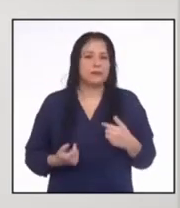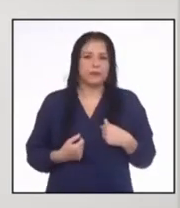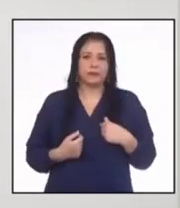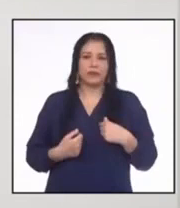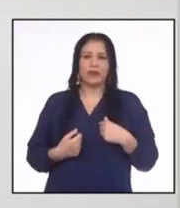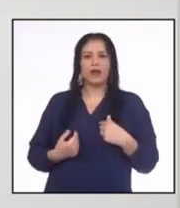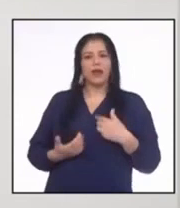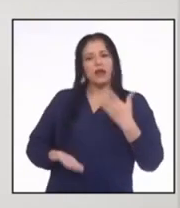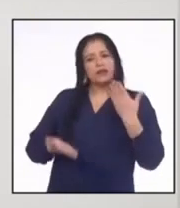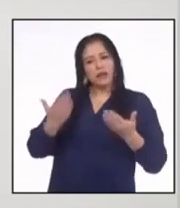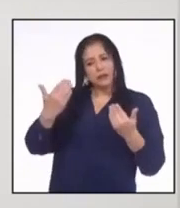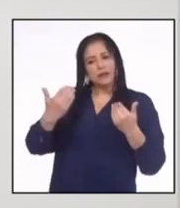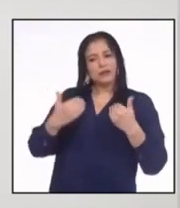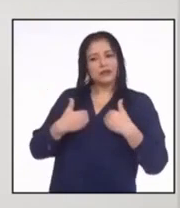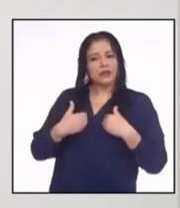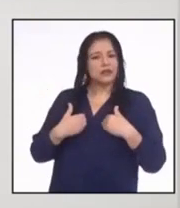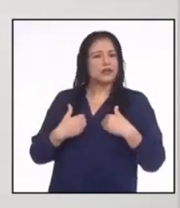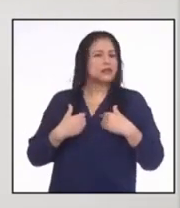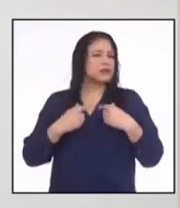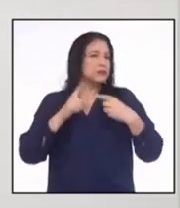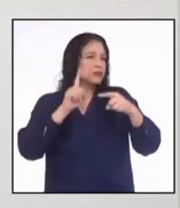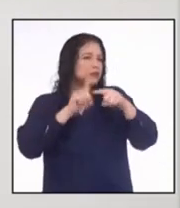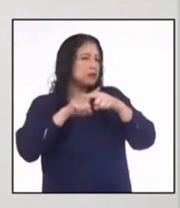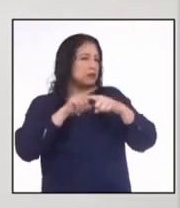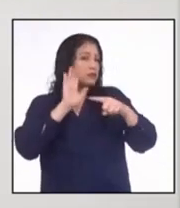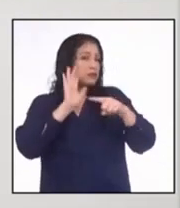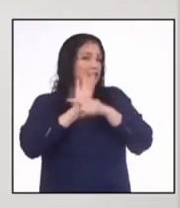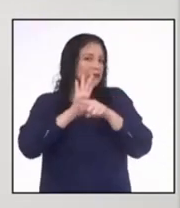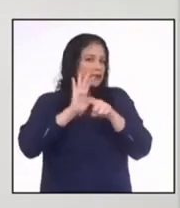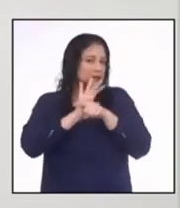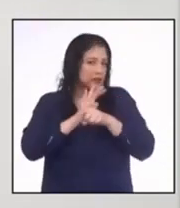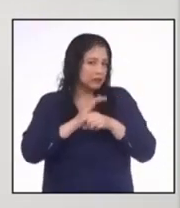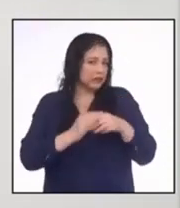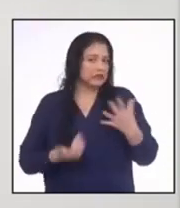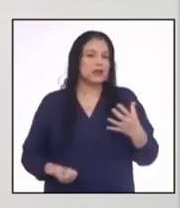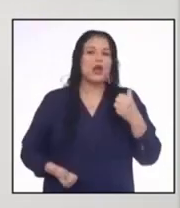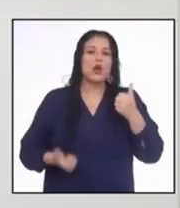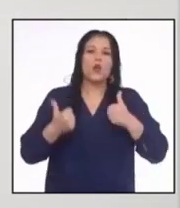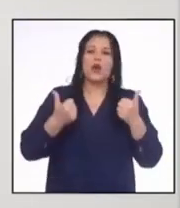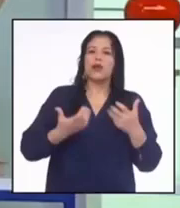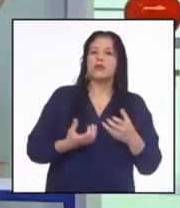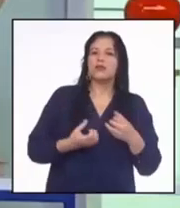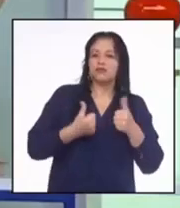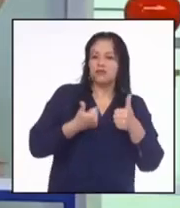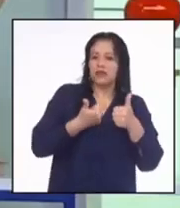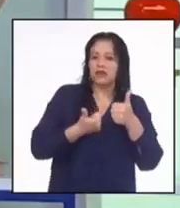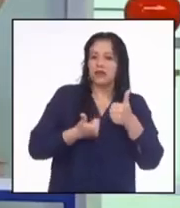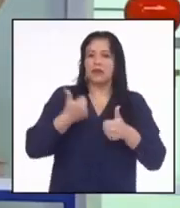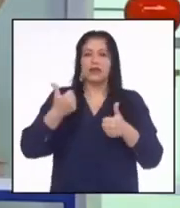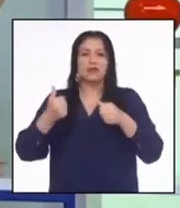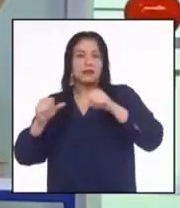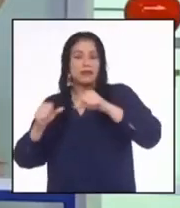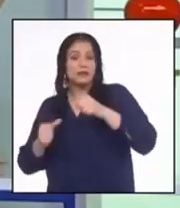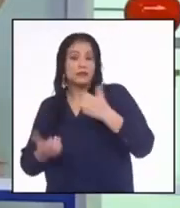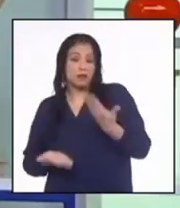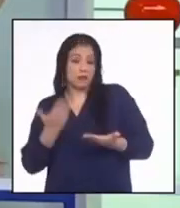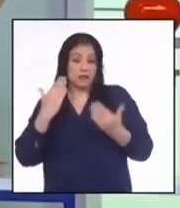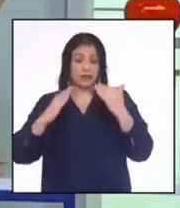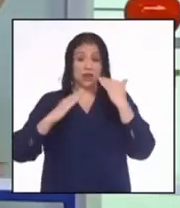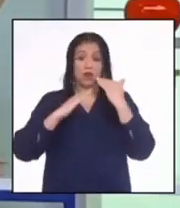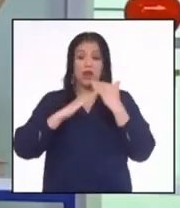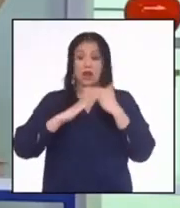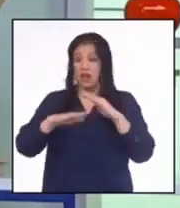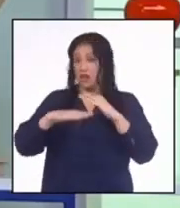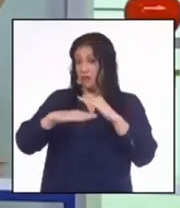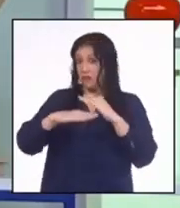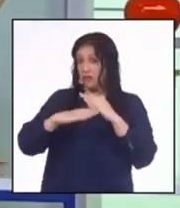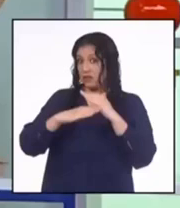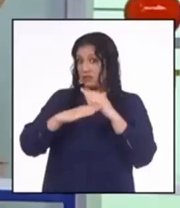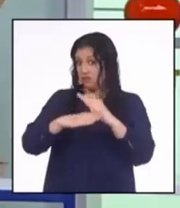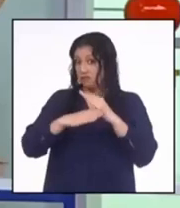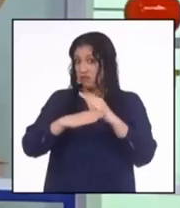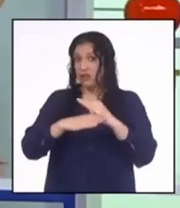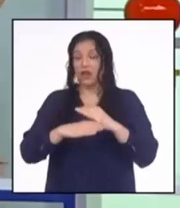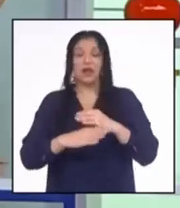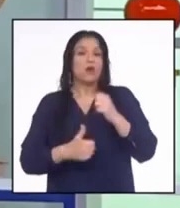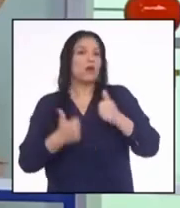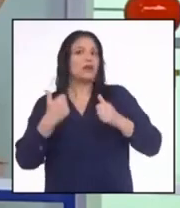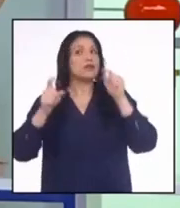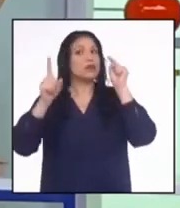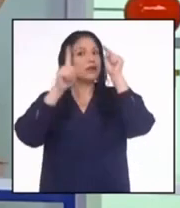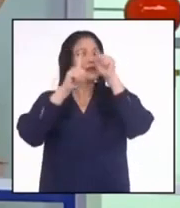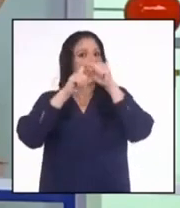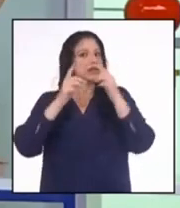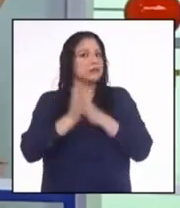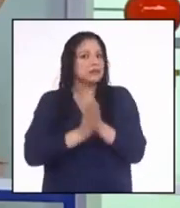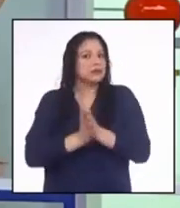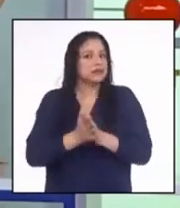¿Tienes buenas o malas intenciones? ¿Qué hace que sean buenas o malas? Los límites, lo que implica esas